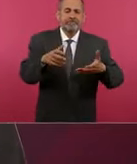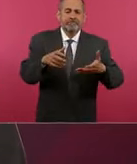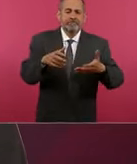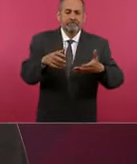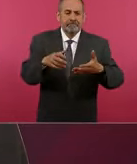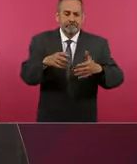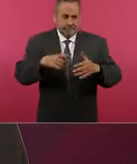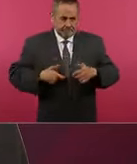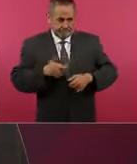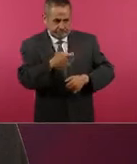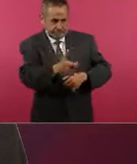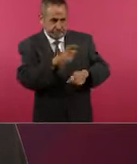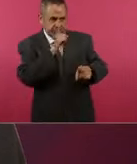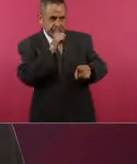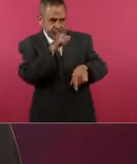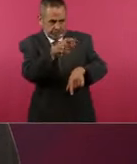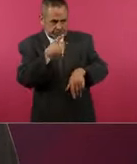conciencias,